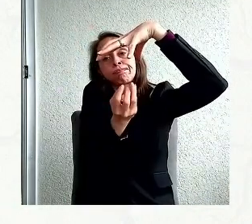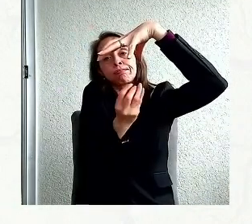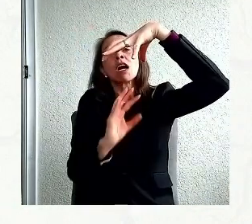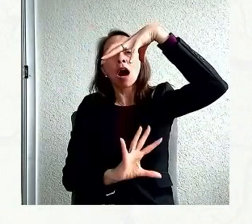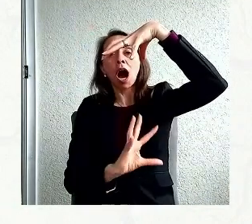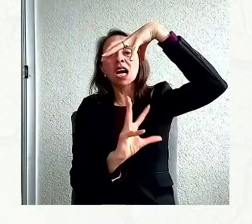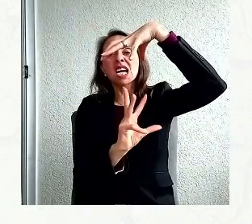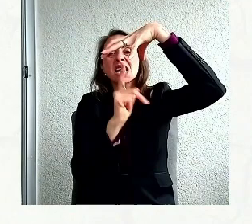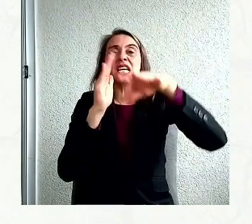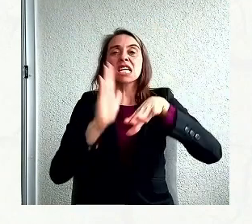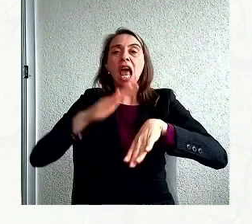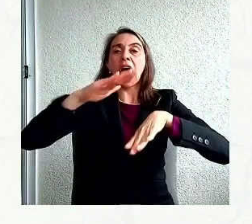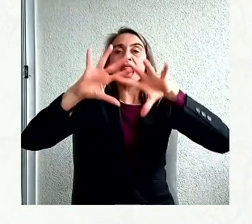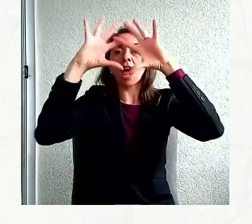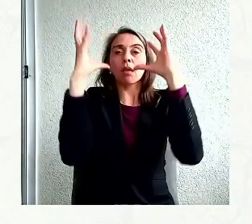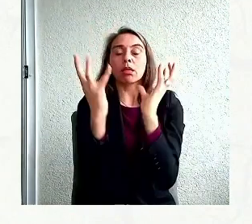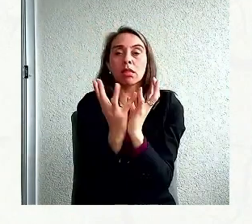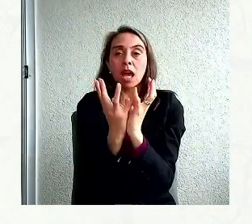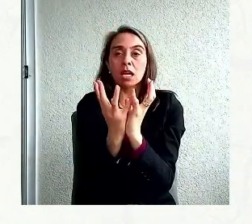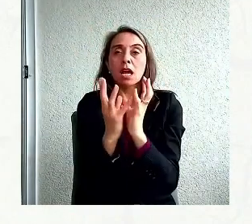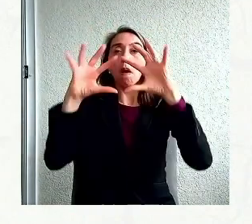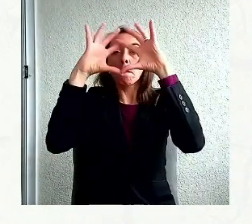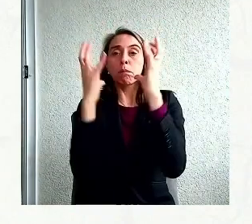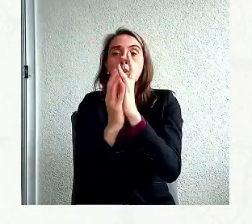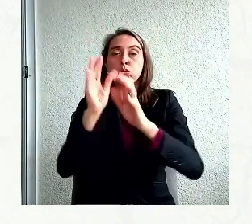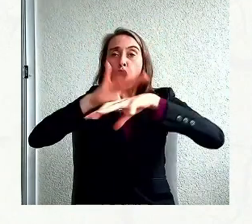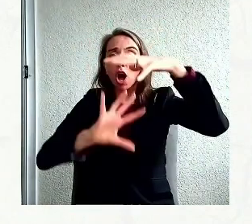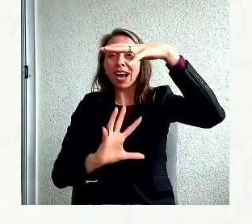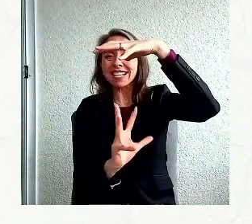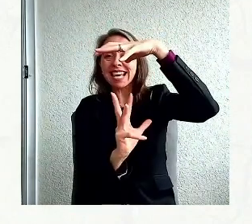y a medida que calentamos el planeta,